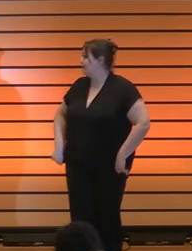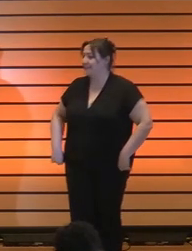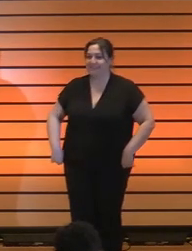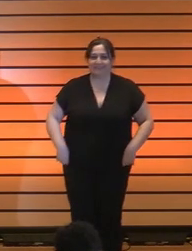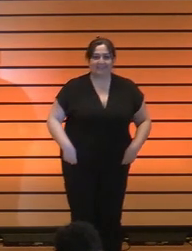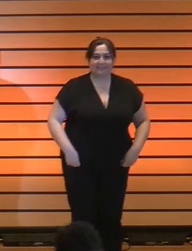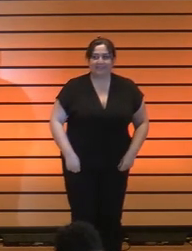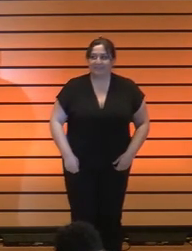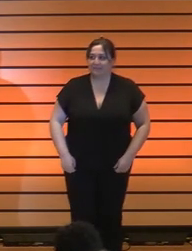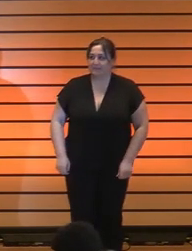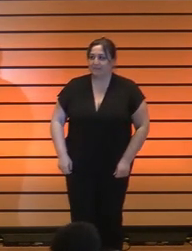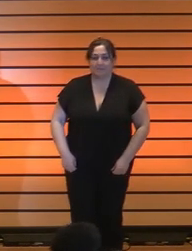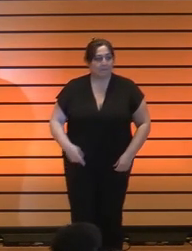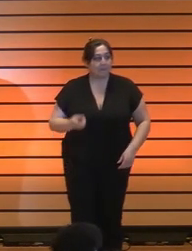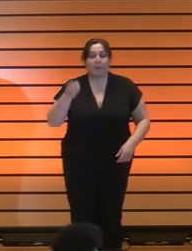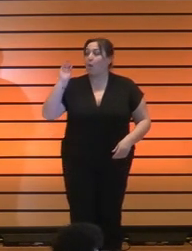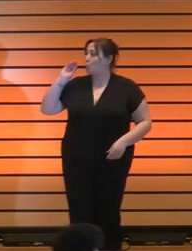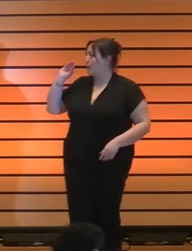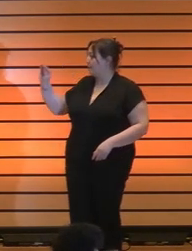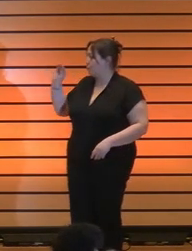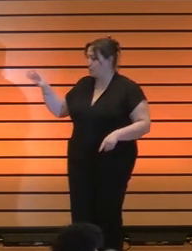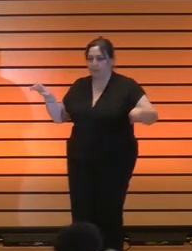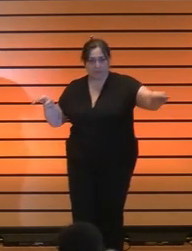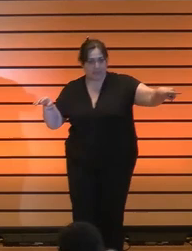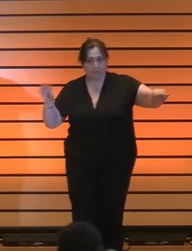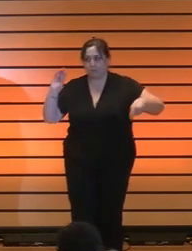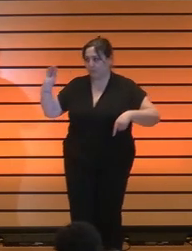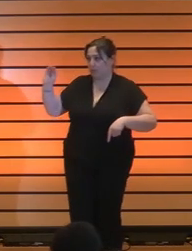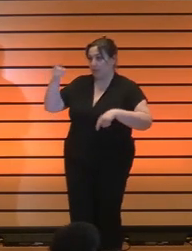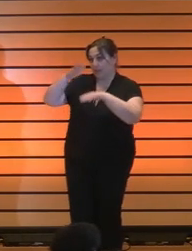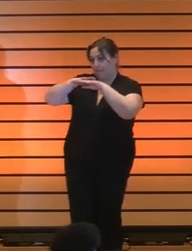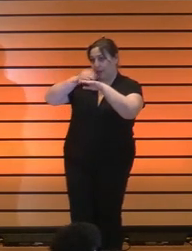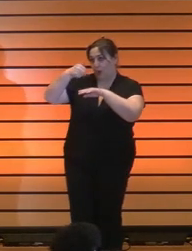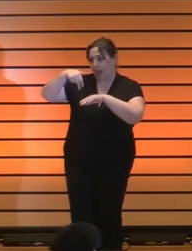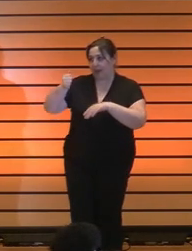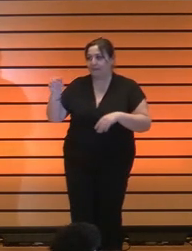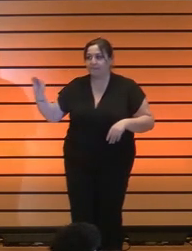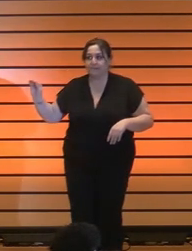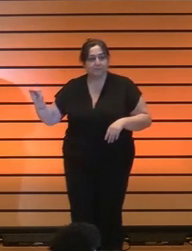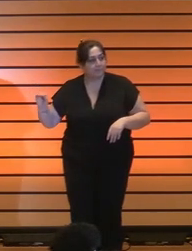a ver por aquí Perdona Ana